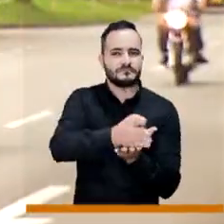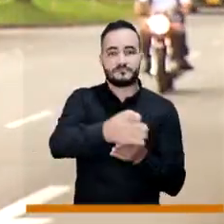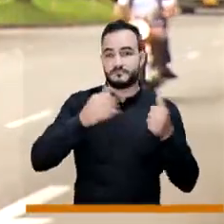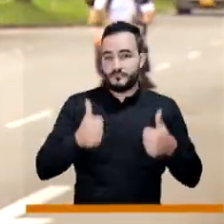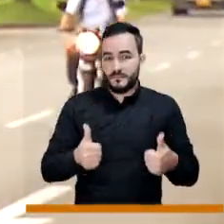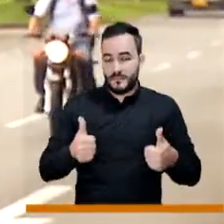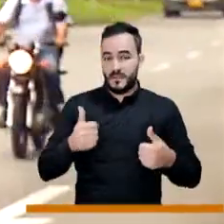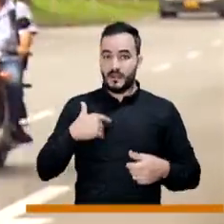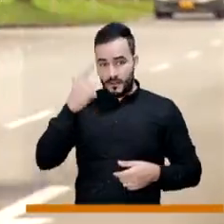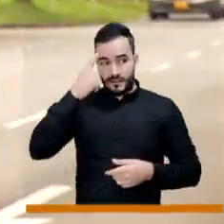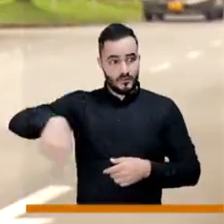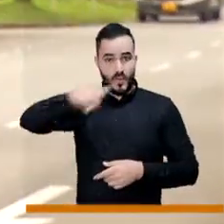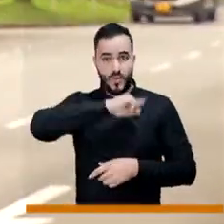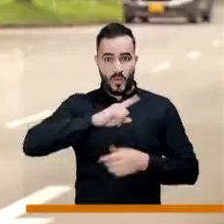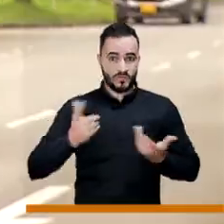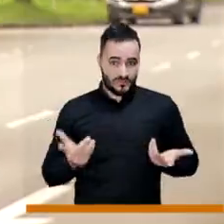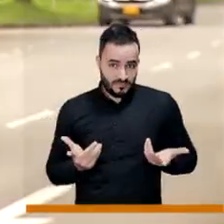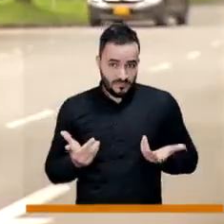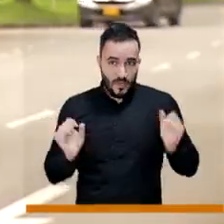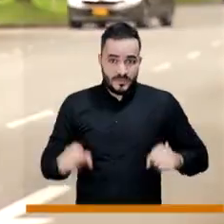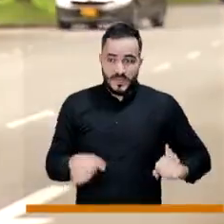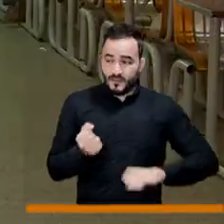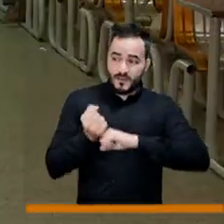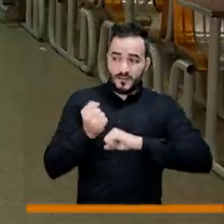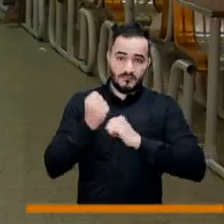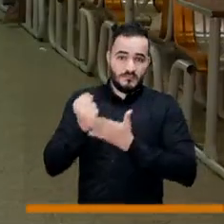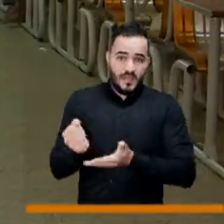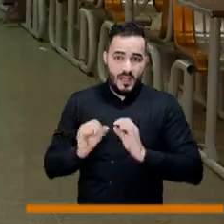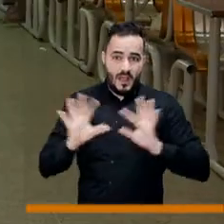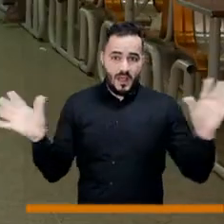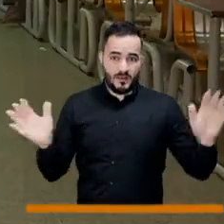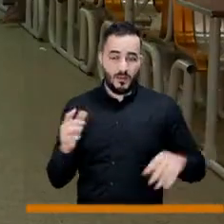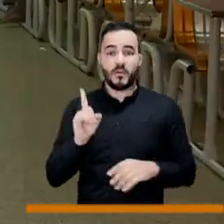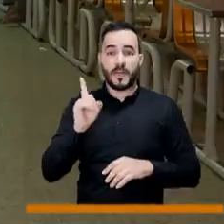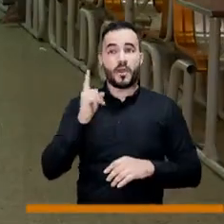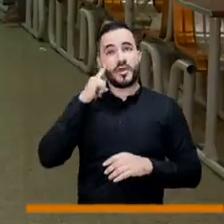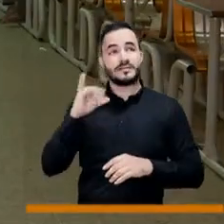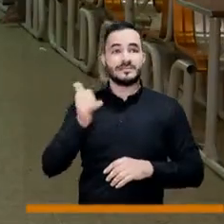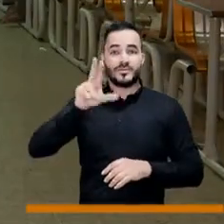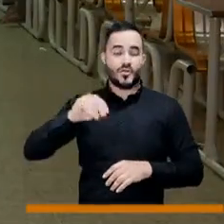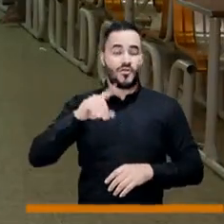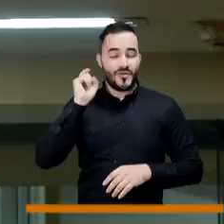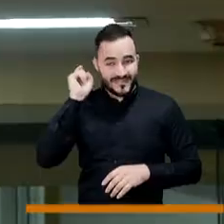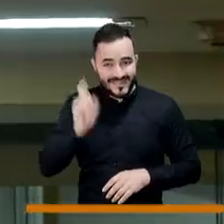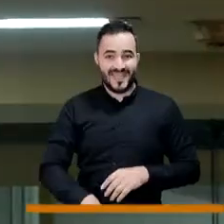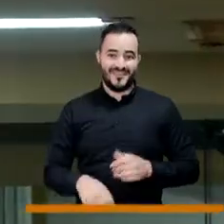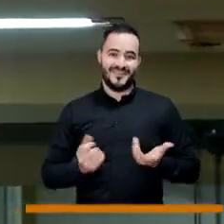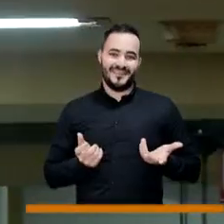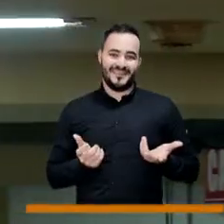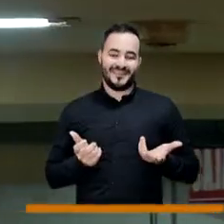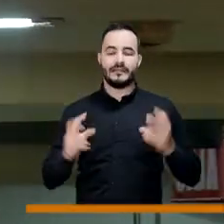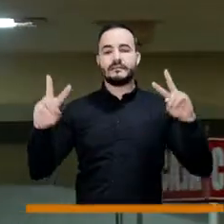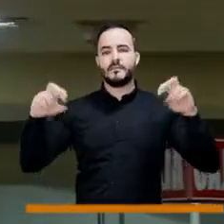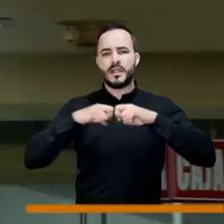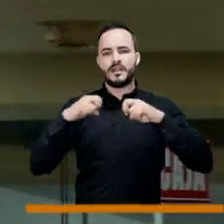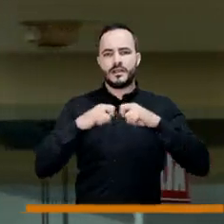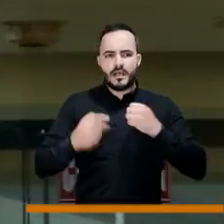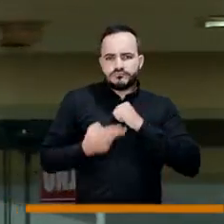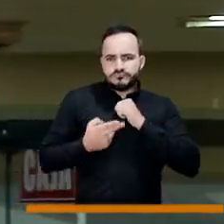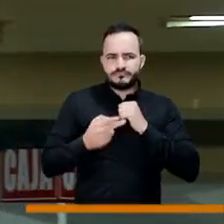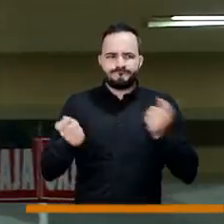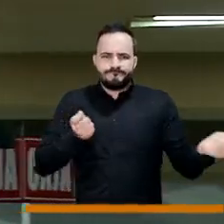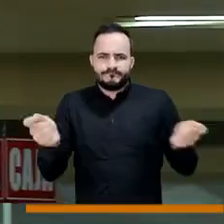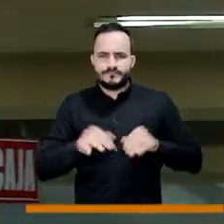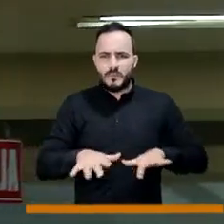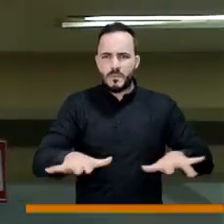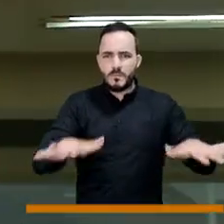no solamente podemos aportar, sino que debemos hacerlo. Y en lo que tiene que ver específicamente con la eficiencia energética, pues